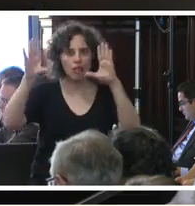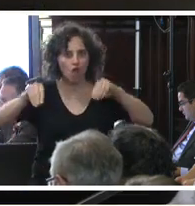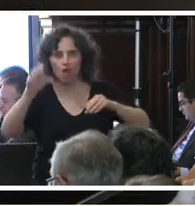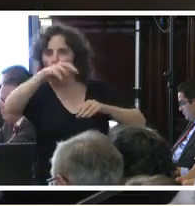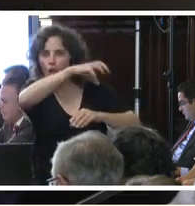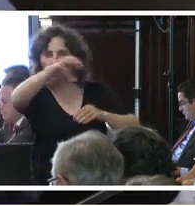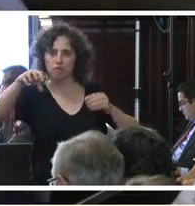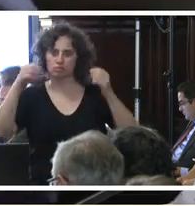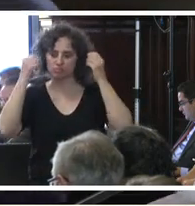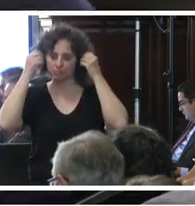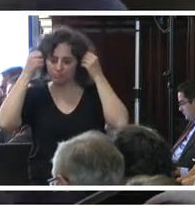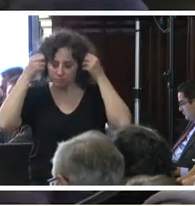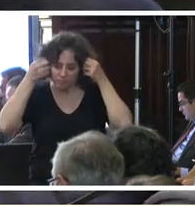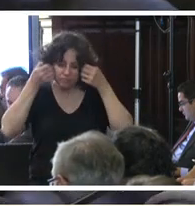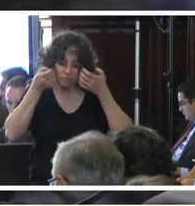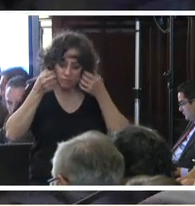pregunta. Gracias.